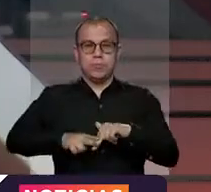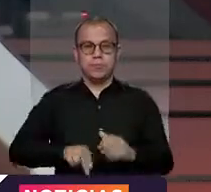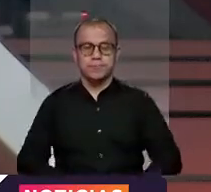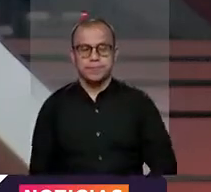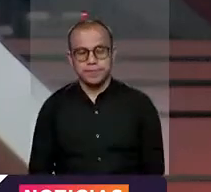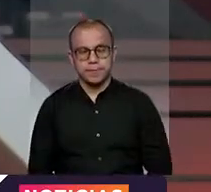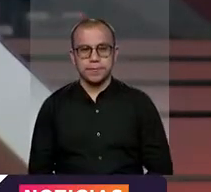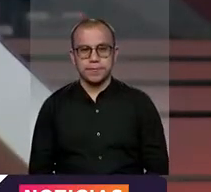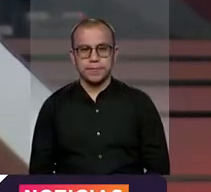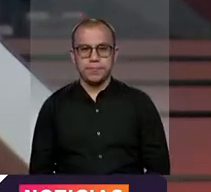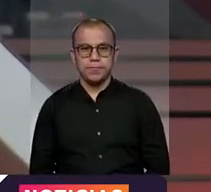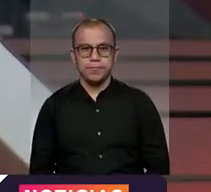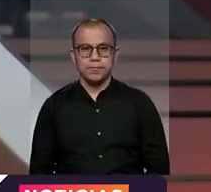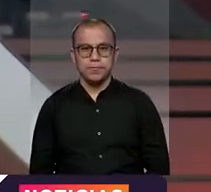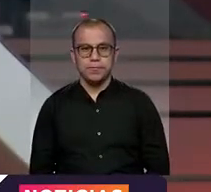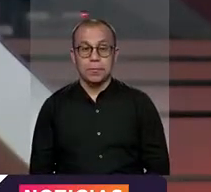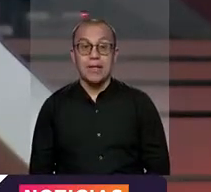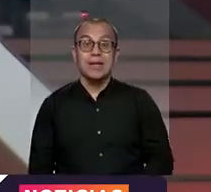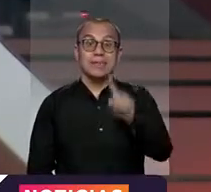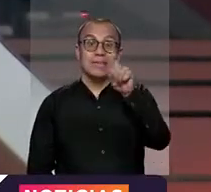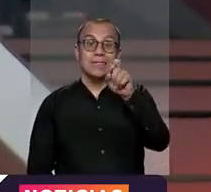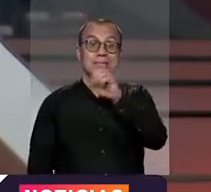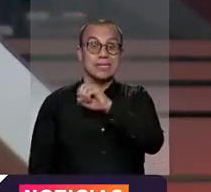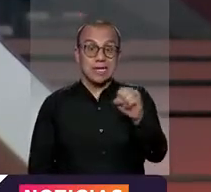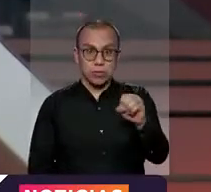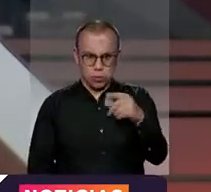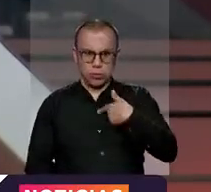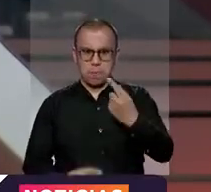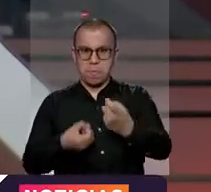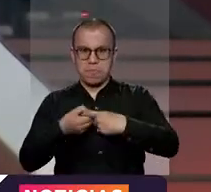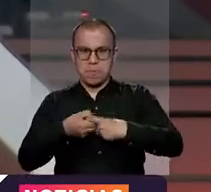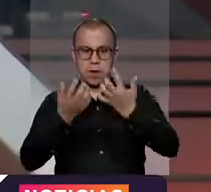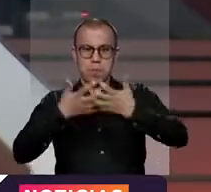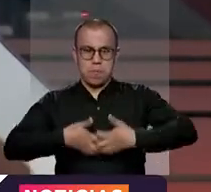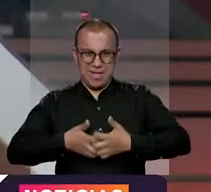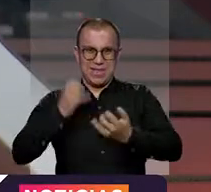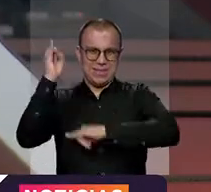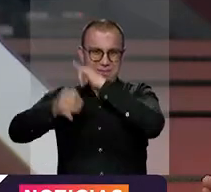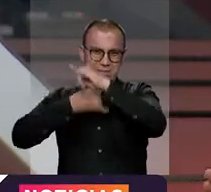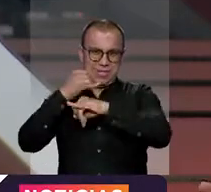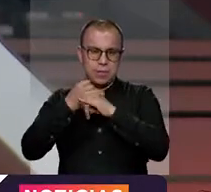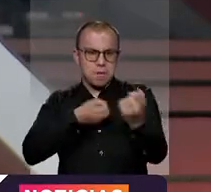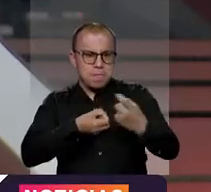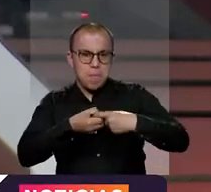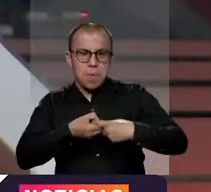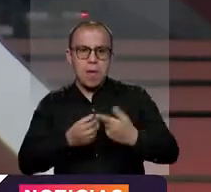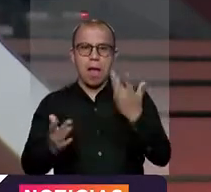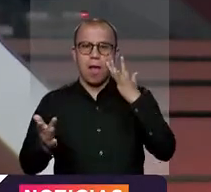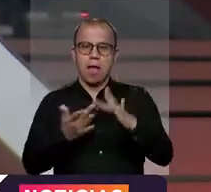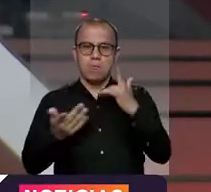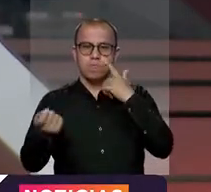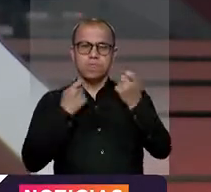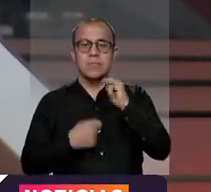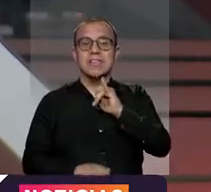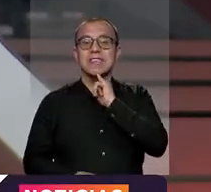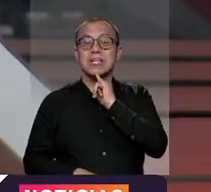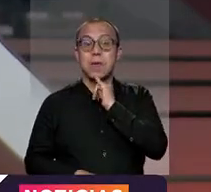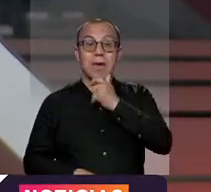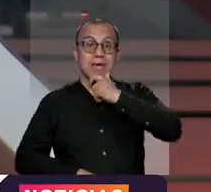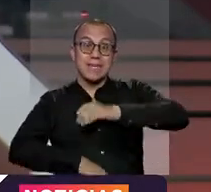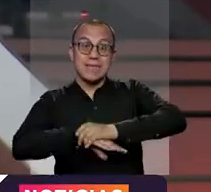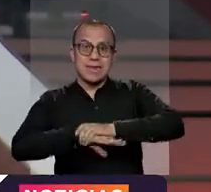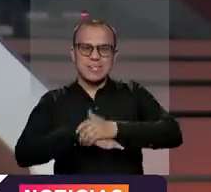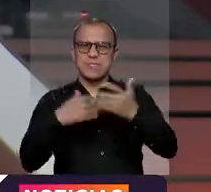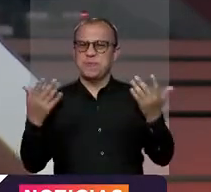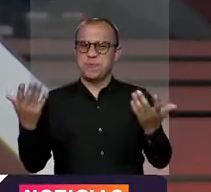Una firma extranjera ofrece 600 puestos de trabajo en Bogotá a personas que tengan un buen dominio del idioma inglés.